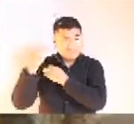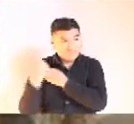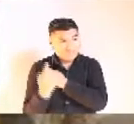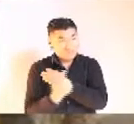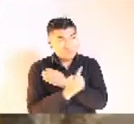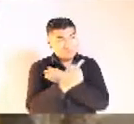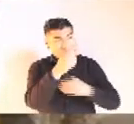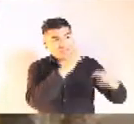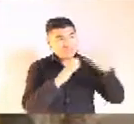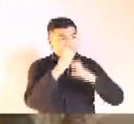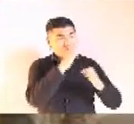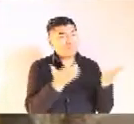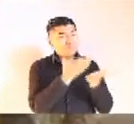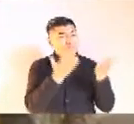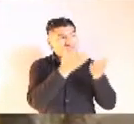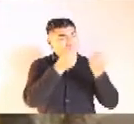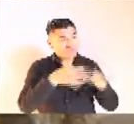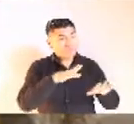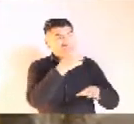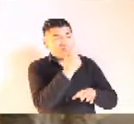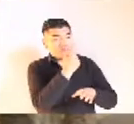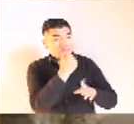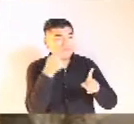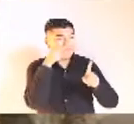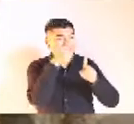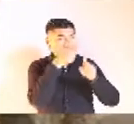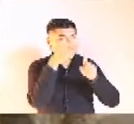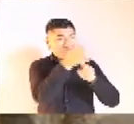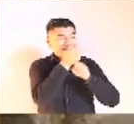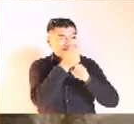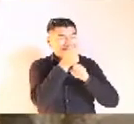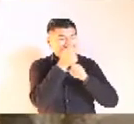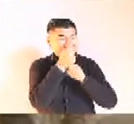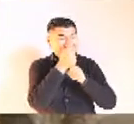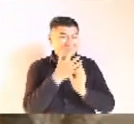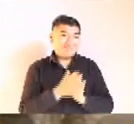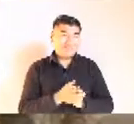buscar la que se había perdido hasta encontrarla?